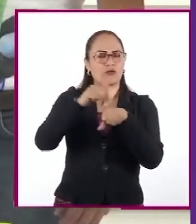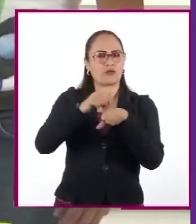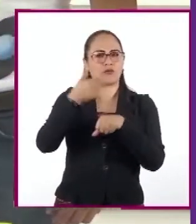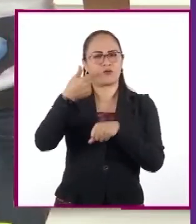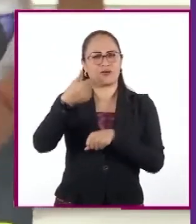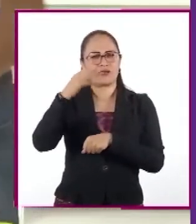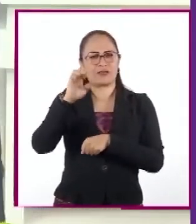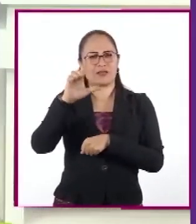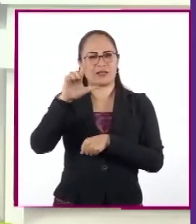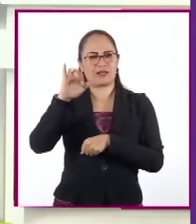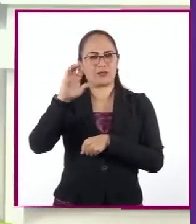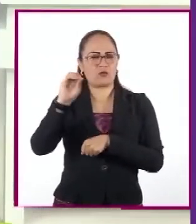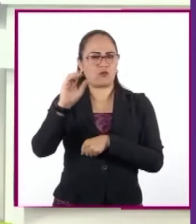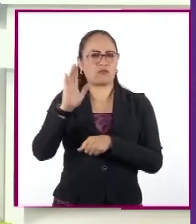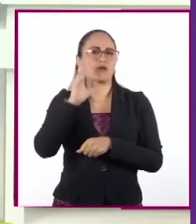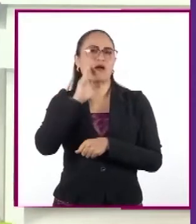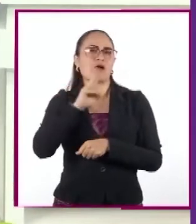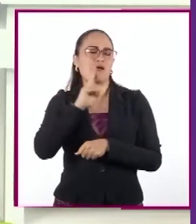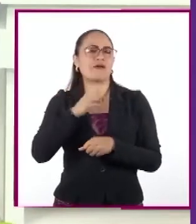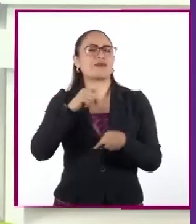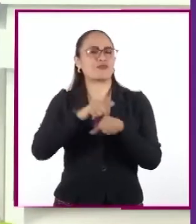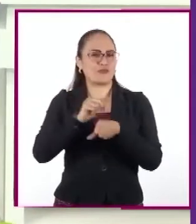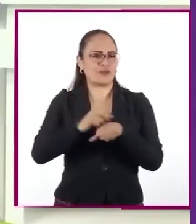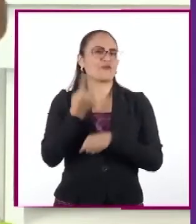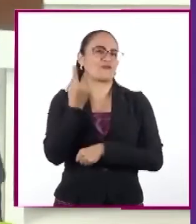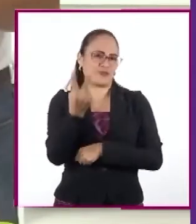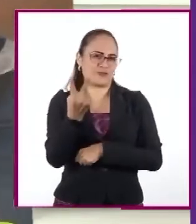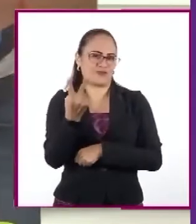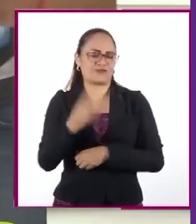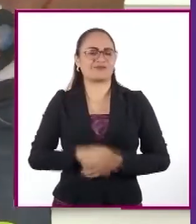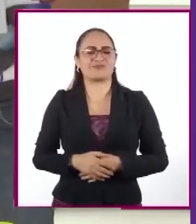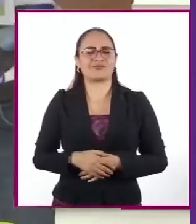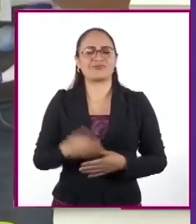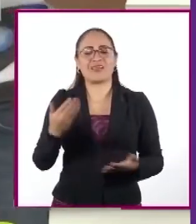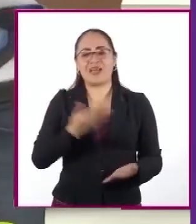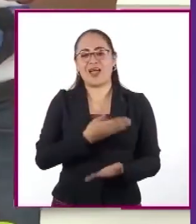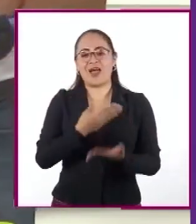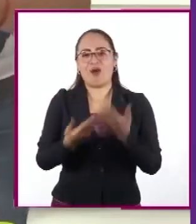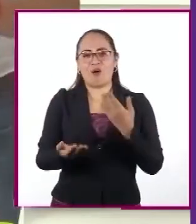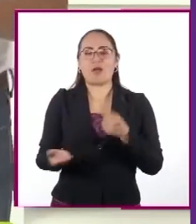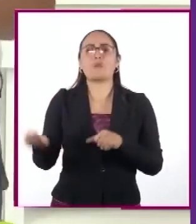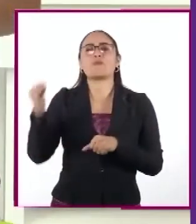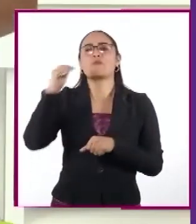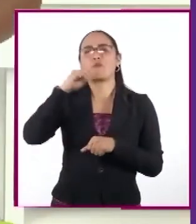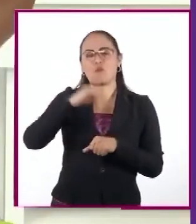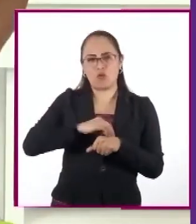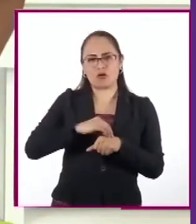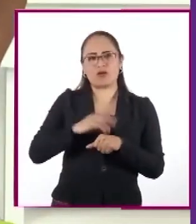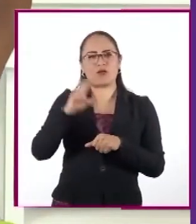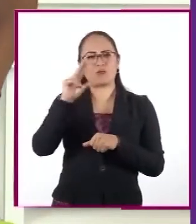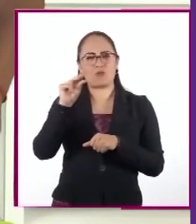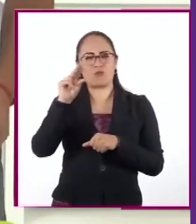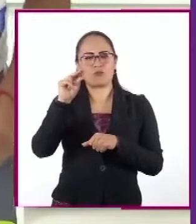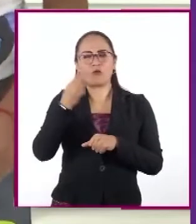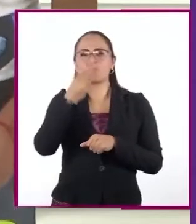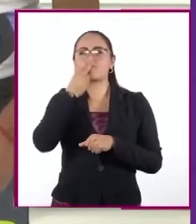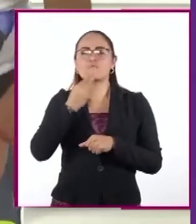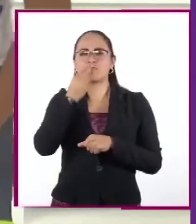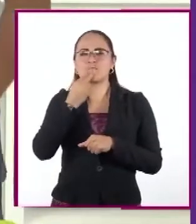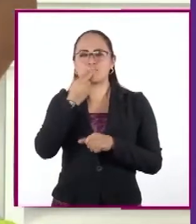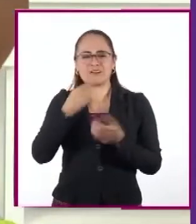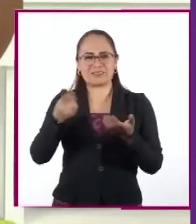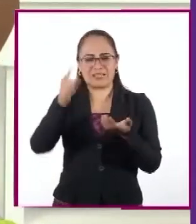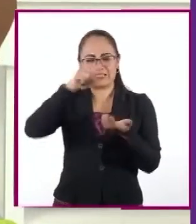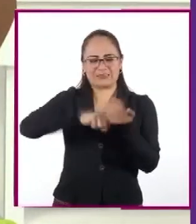helio. Es 2. Ahora colocaremos nuevamente un bombón al centro para representar